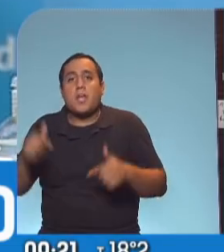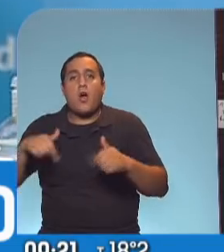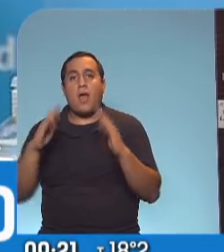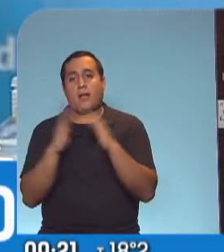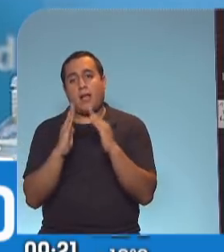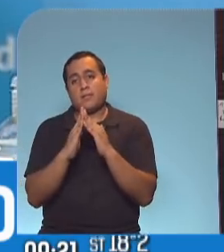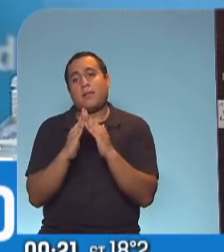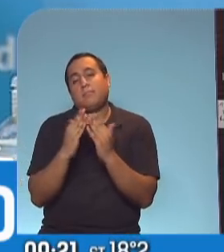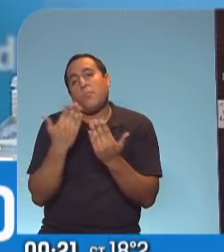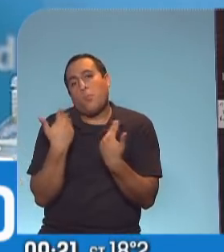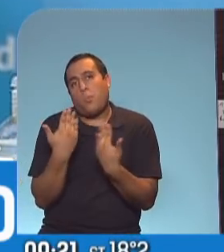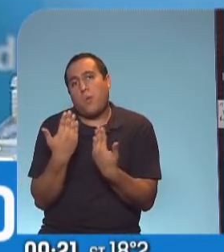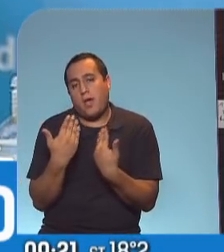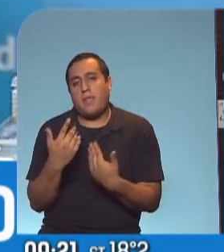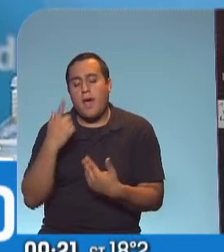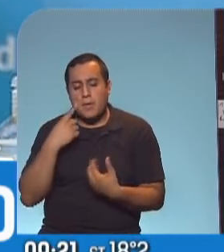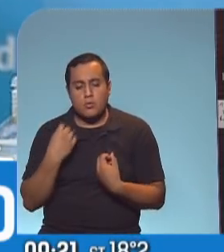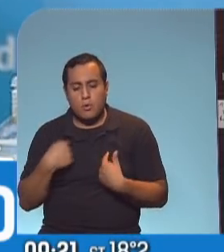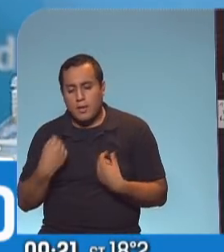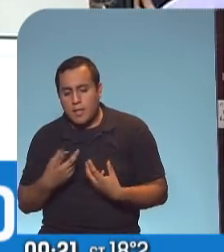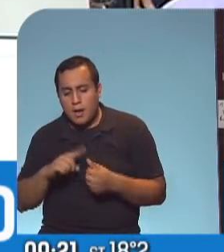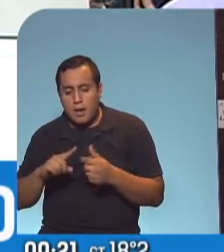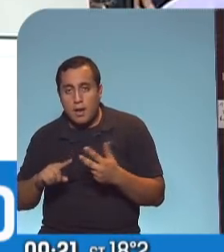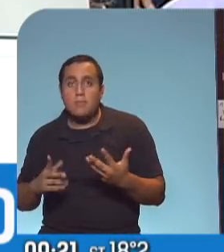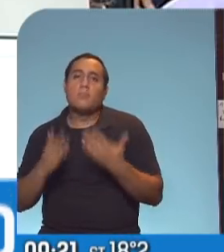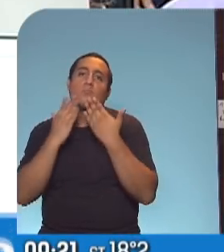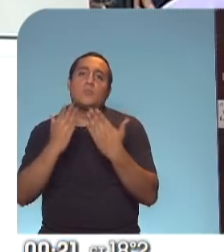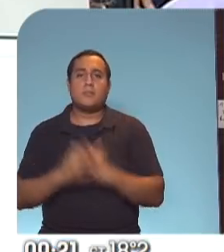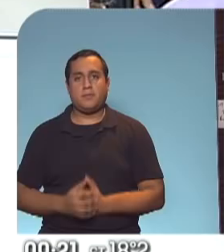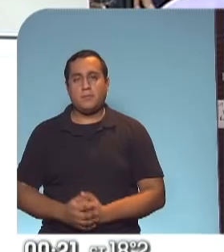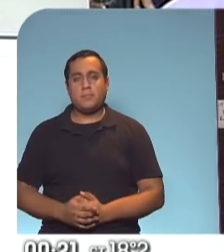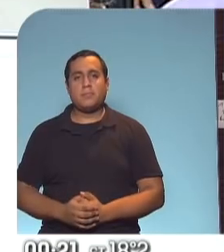casa para intensificarlas y revisar bien cada uno de estos puntos. Muchas gracias.